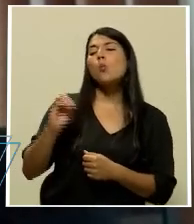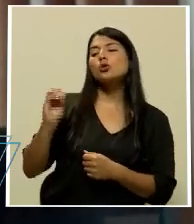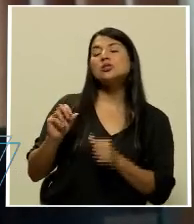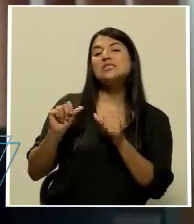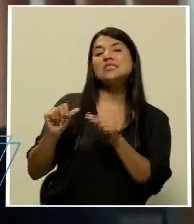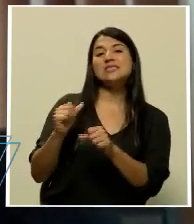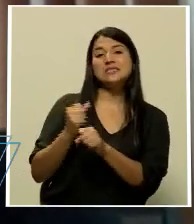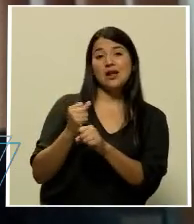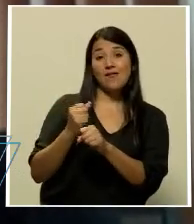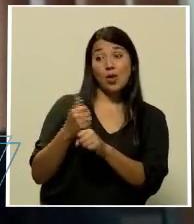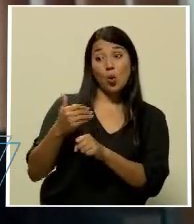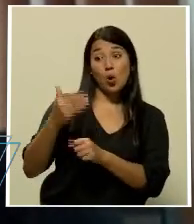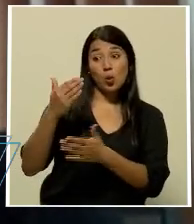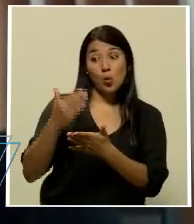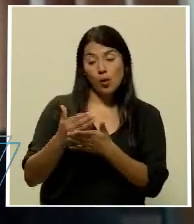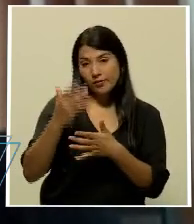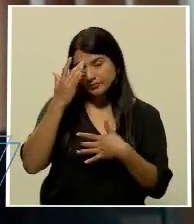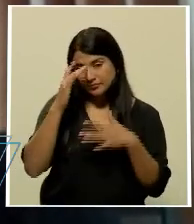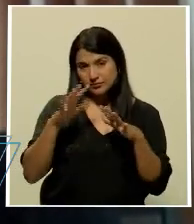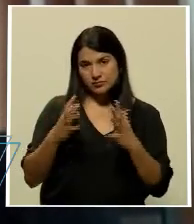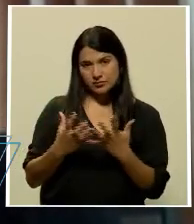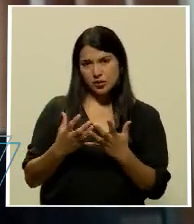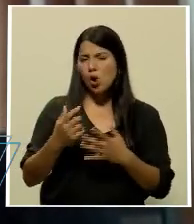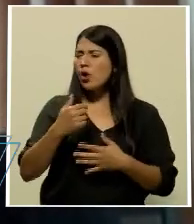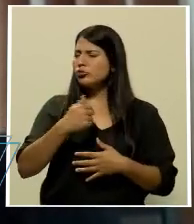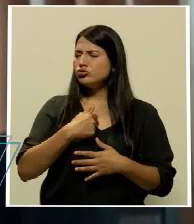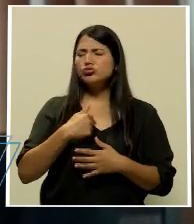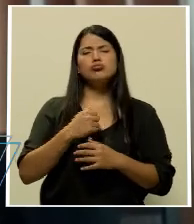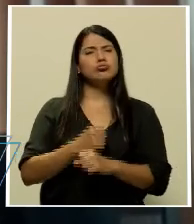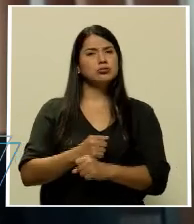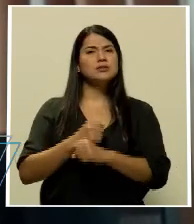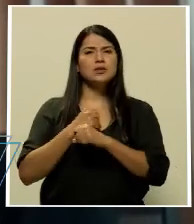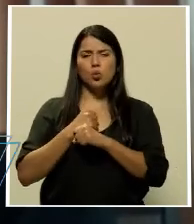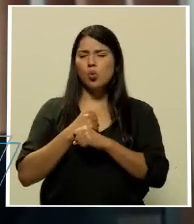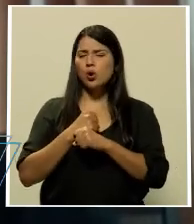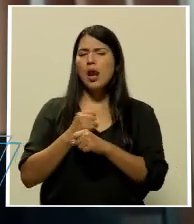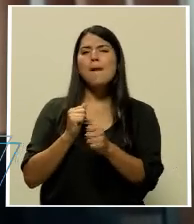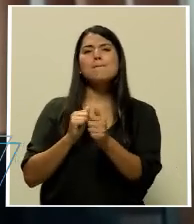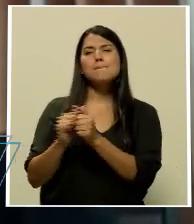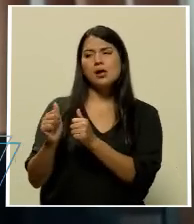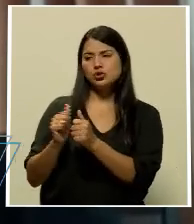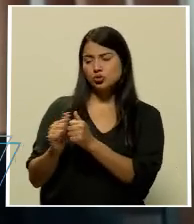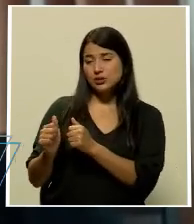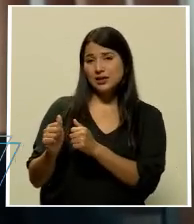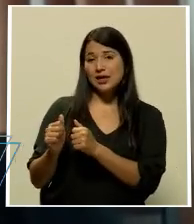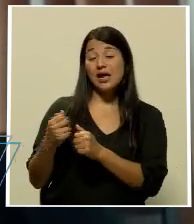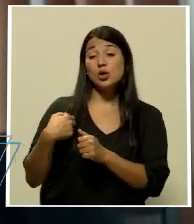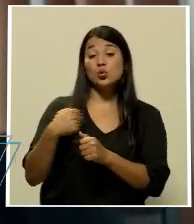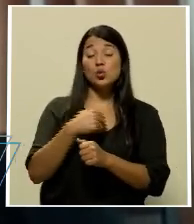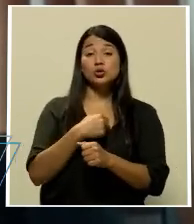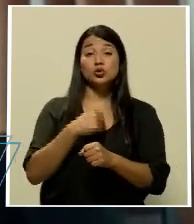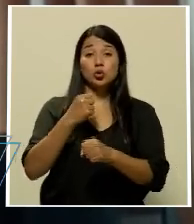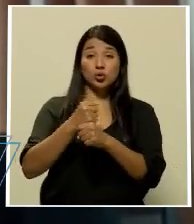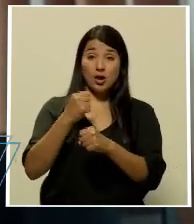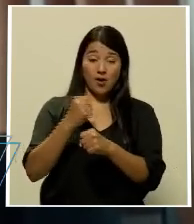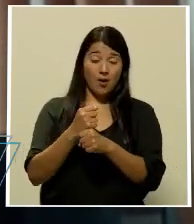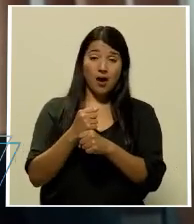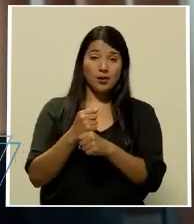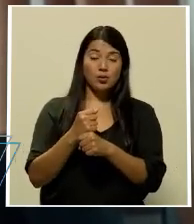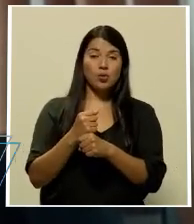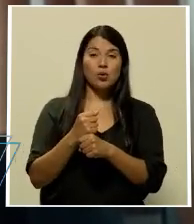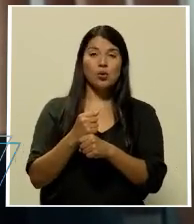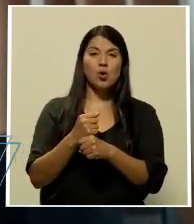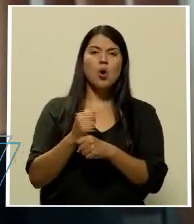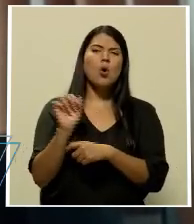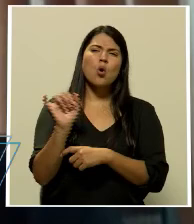se va a mantener? Bueno, yo estoy plenamente convencida que gran parte de nuestras funciones, como habitualmente